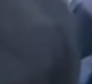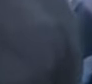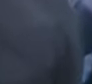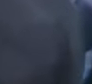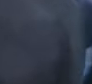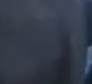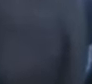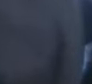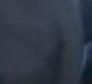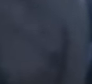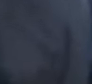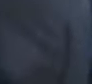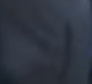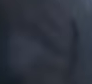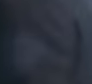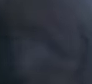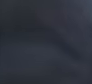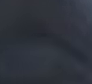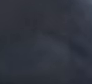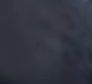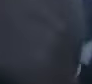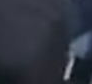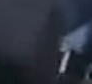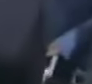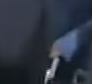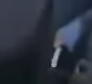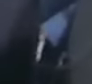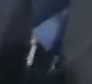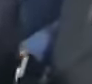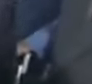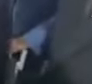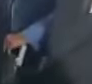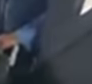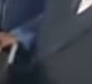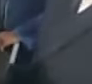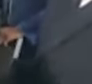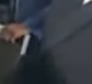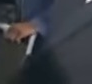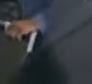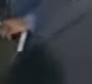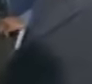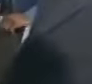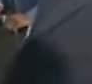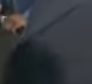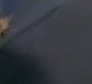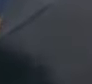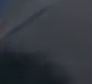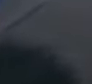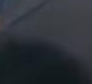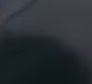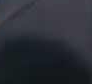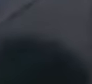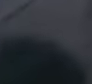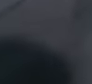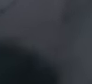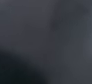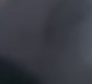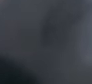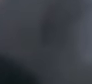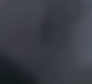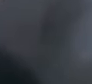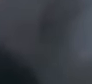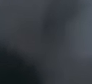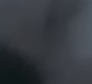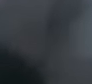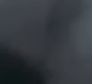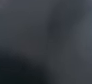en nuestro país, donde una amplia participación, como bien lo decía el presidente Nicolás Maduro, superando el